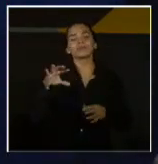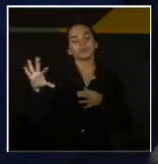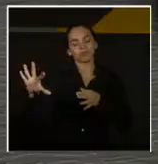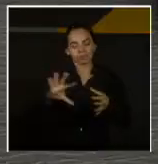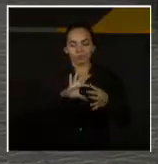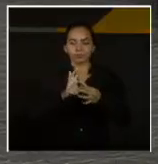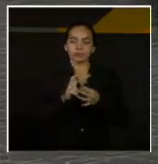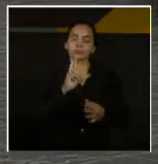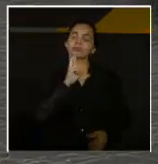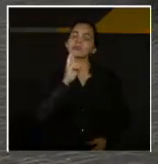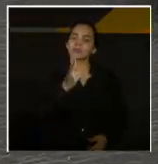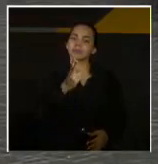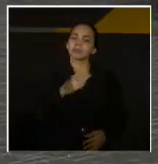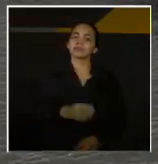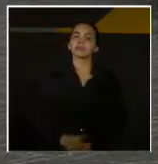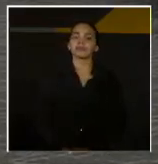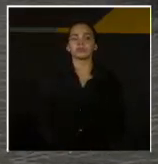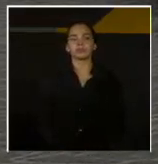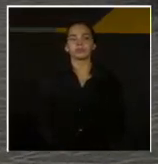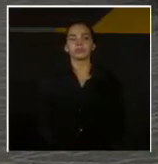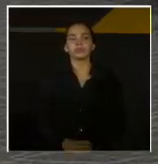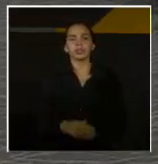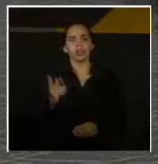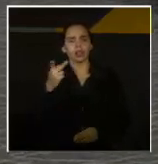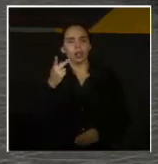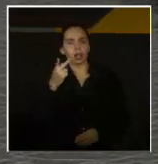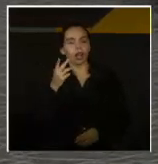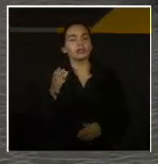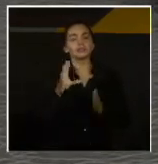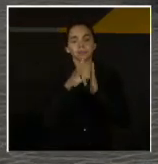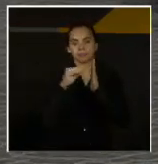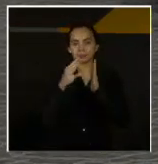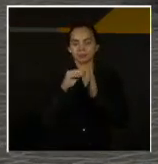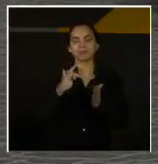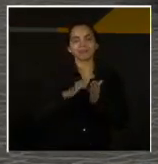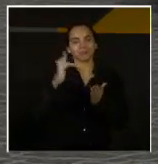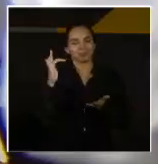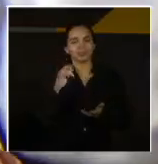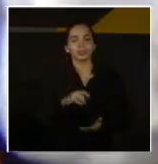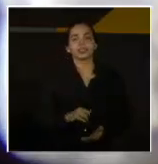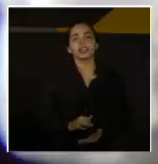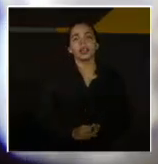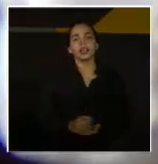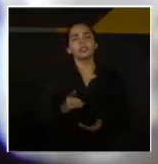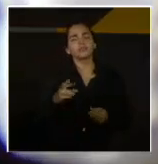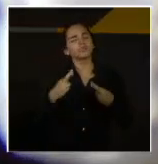mejorar. Escuchamos su réplica, licenciado. Gracias. Candidato,